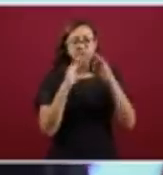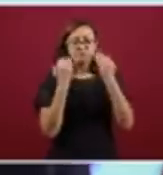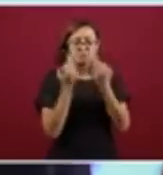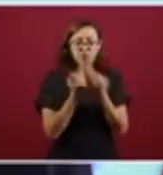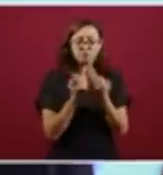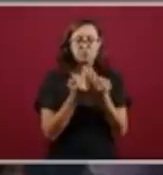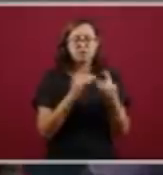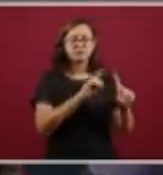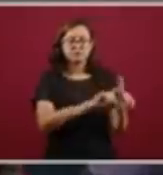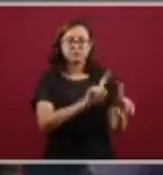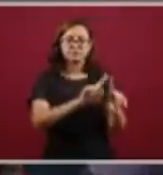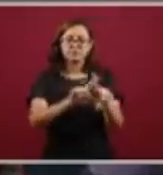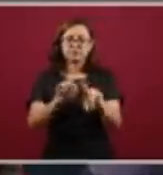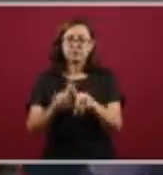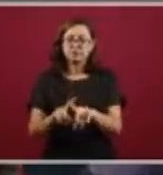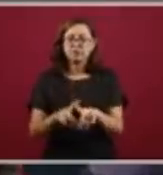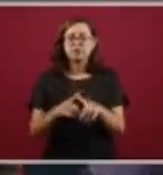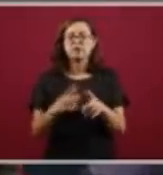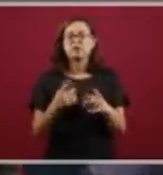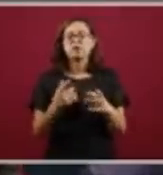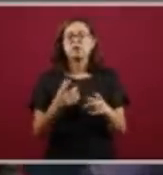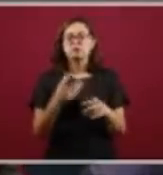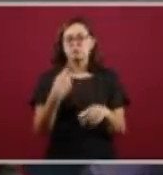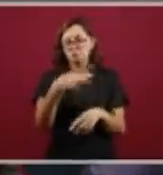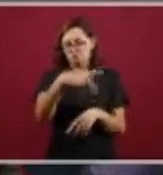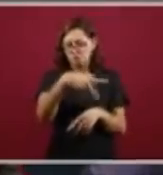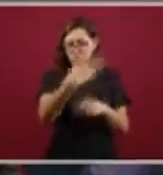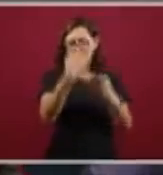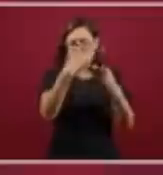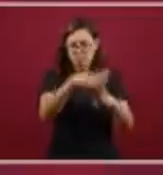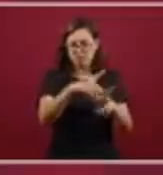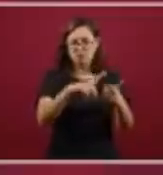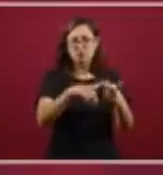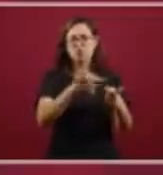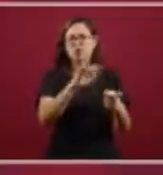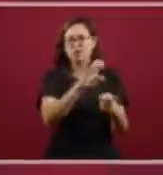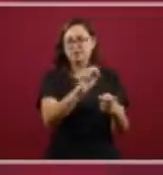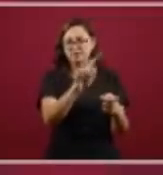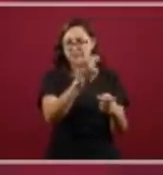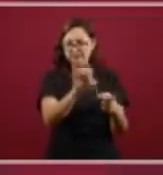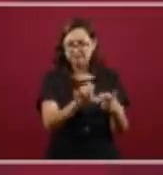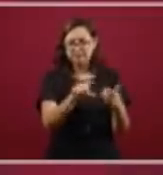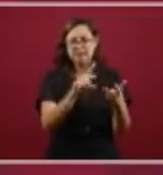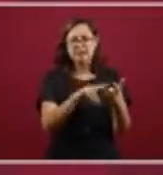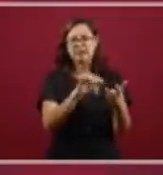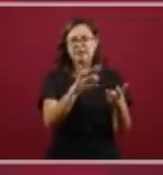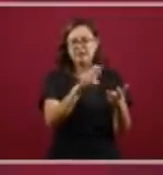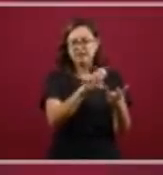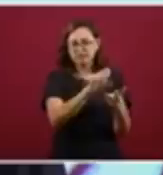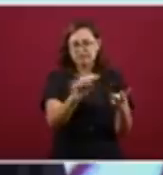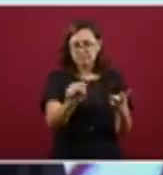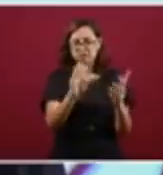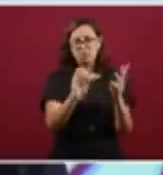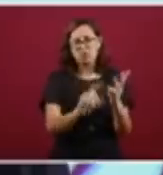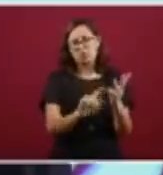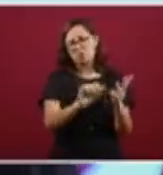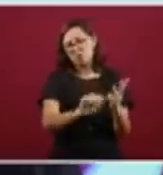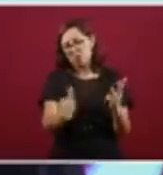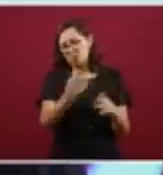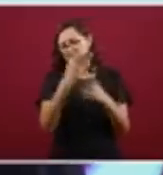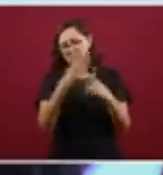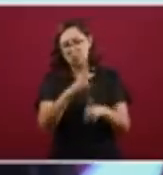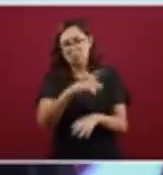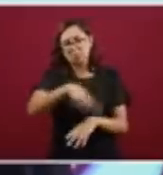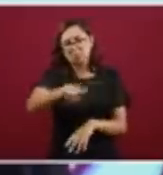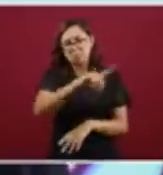sea en su cuenta de pensión del ISSSTE, en su cuenta de pensión del IMSS, o en algún otro tipo de